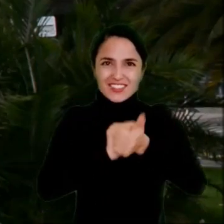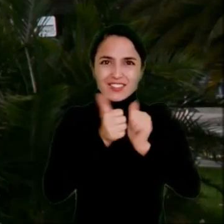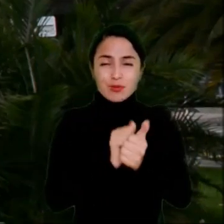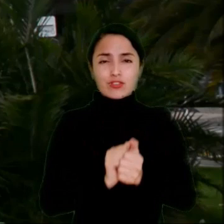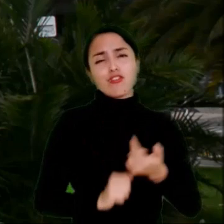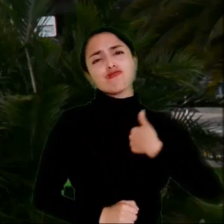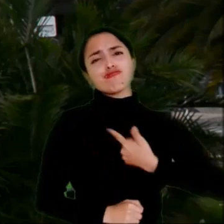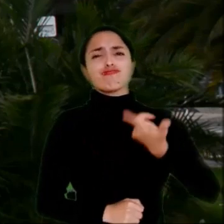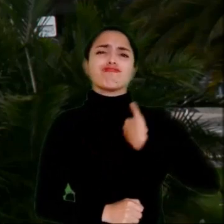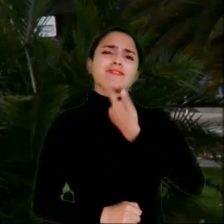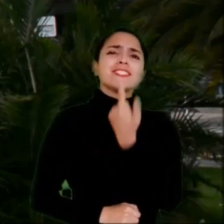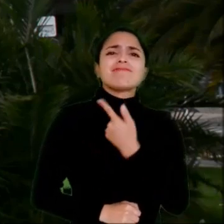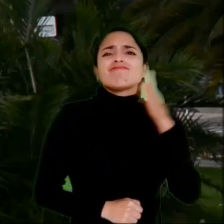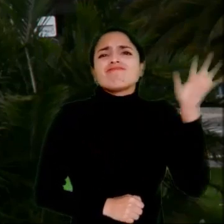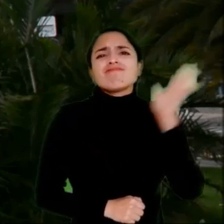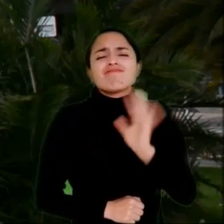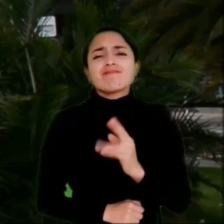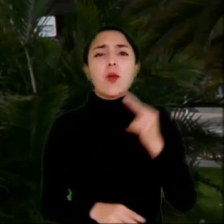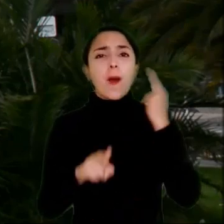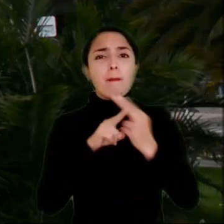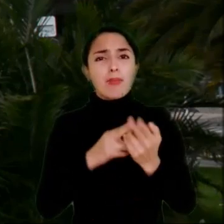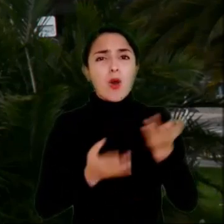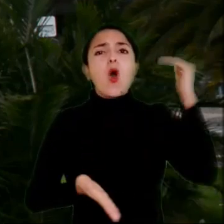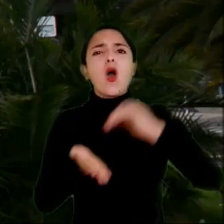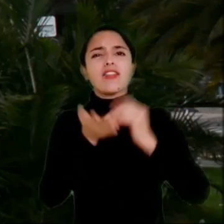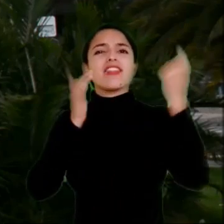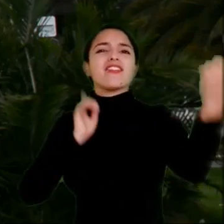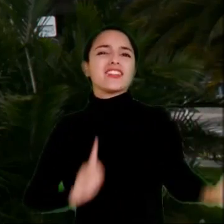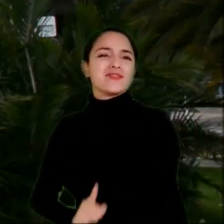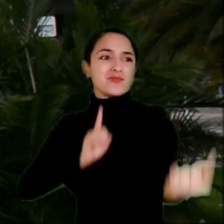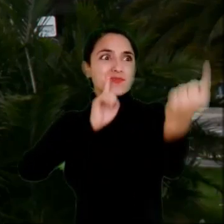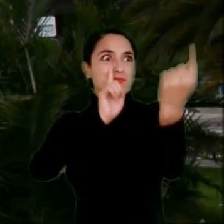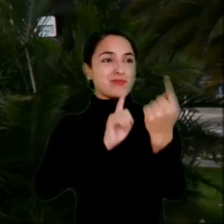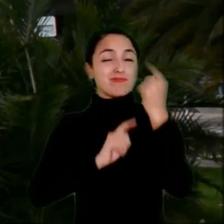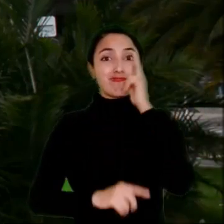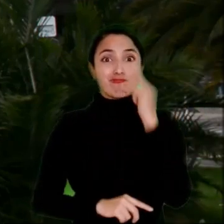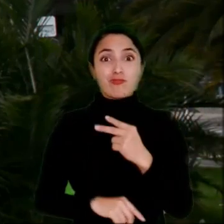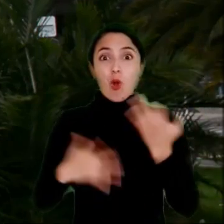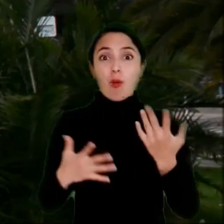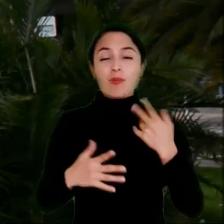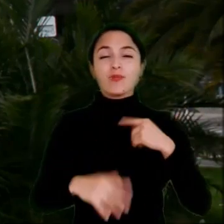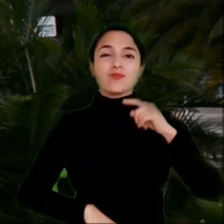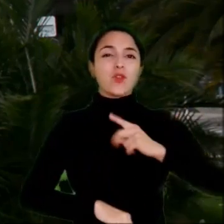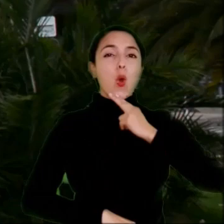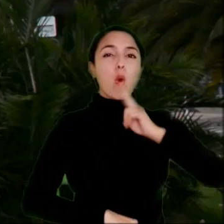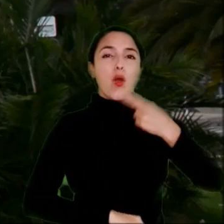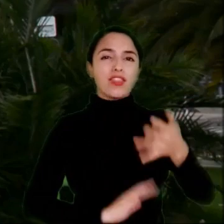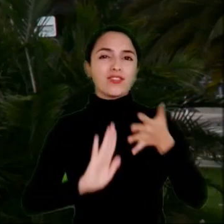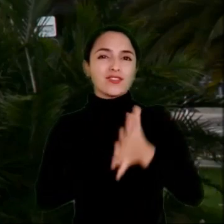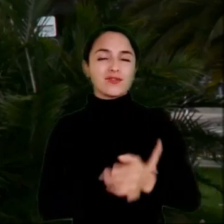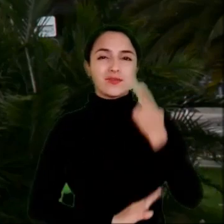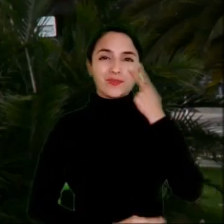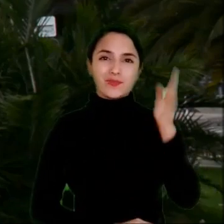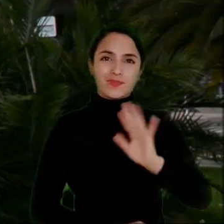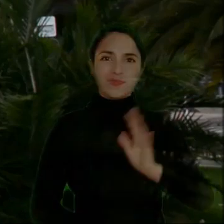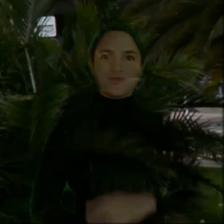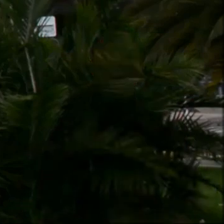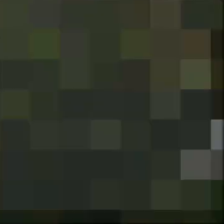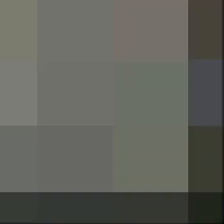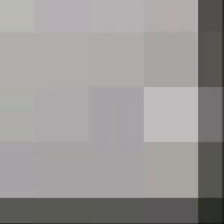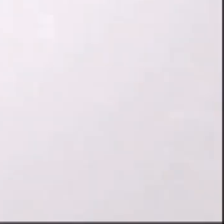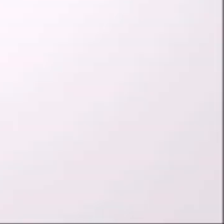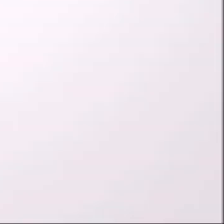despido, pero ya nos volveremos a encontrar en otra emisión de La Hora del Cuento. ¡Hasta pronto!